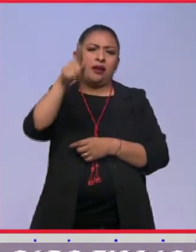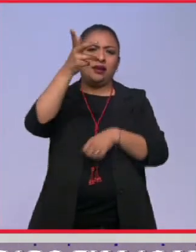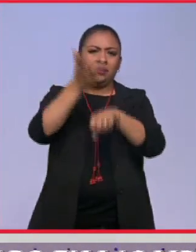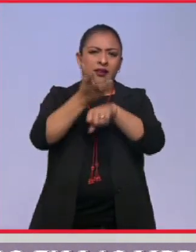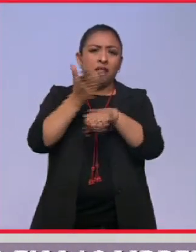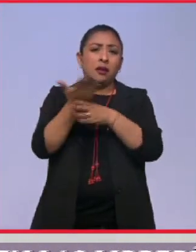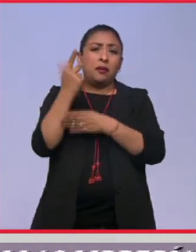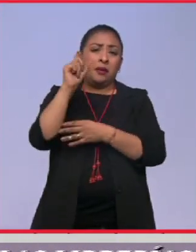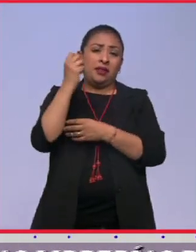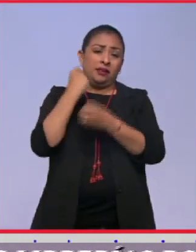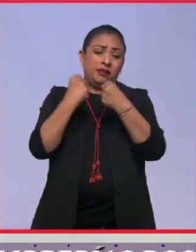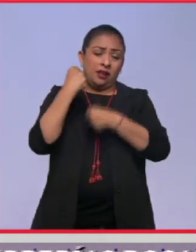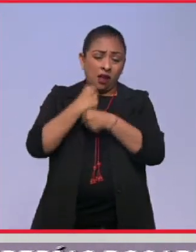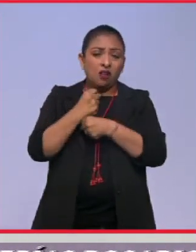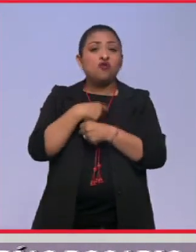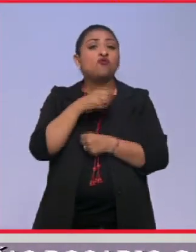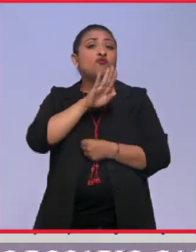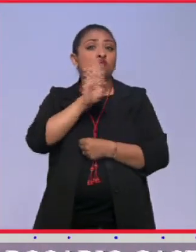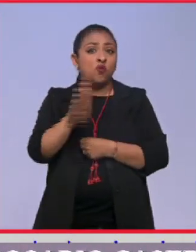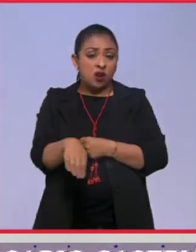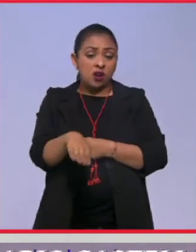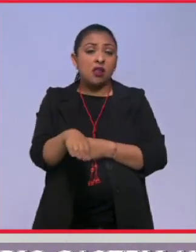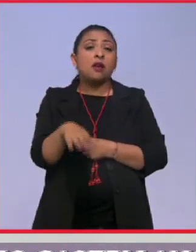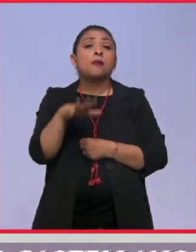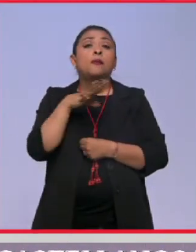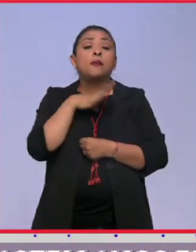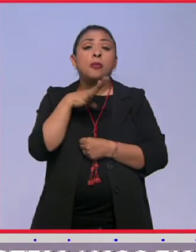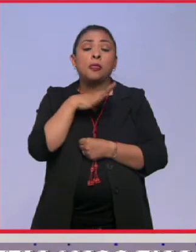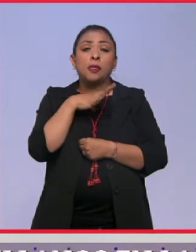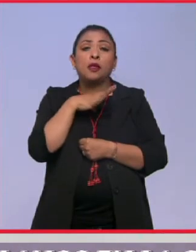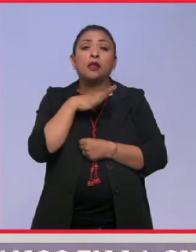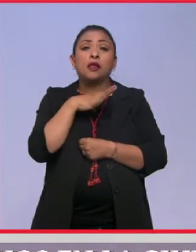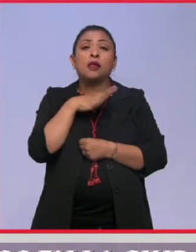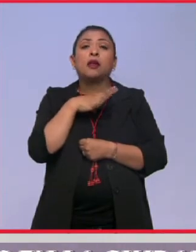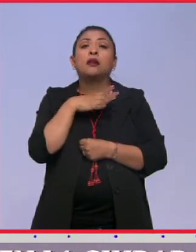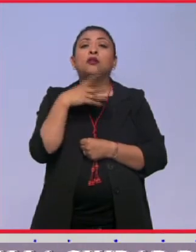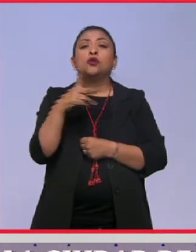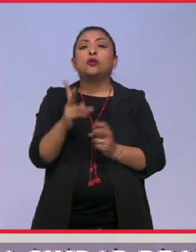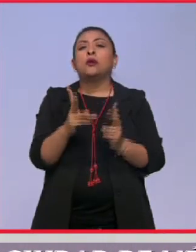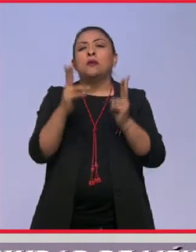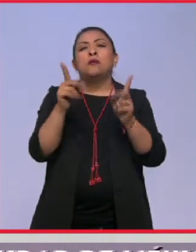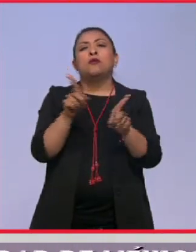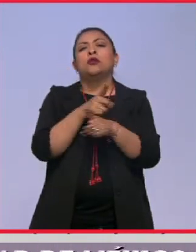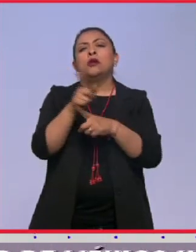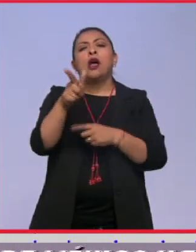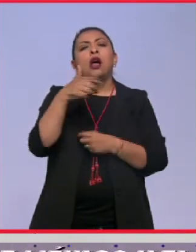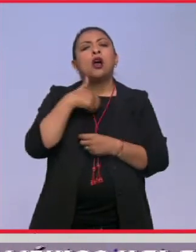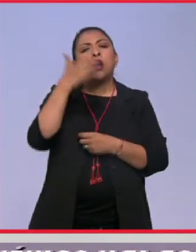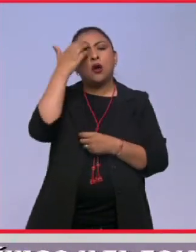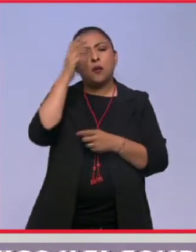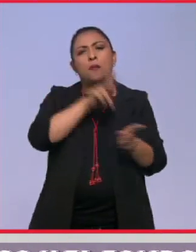hace 26 años falleció, y tenemos una de sus piezas más